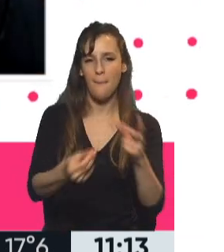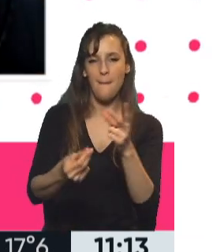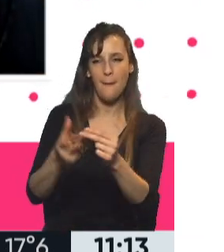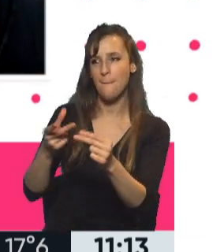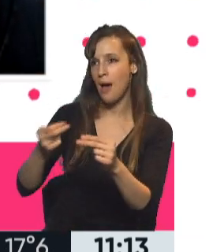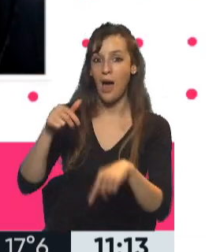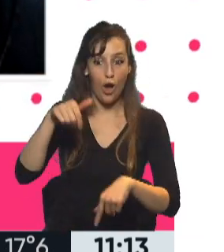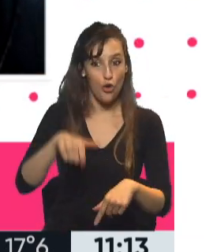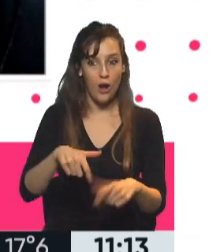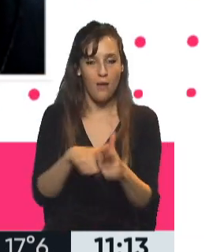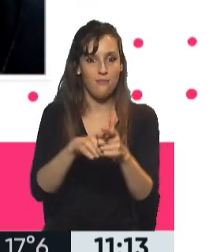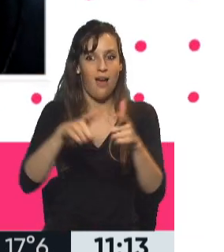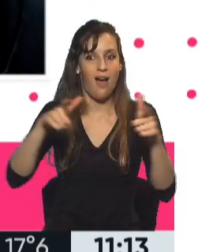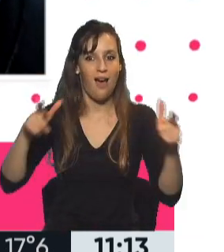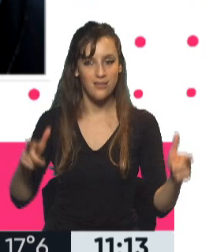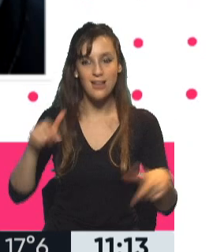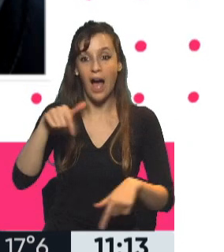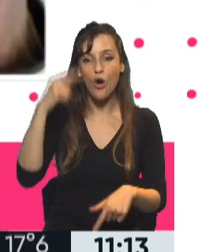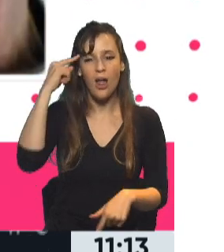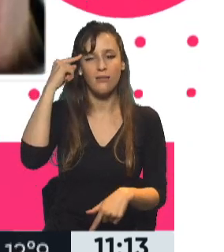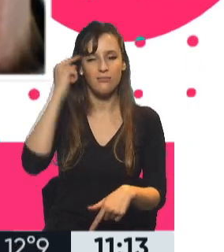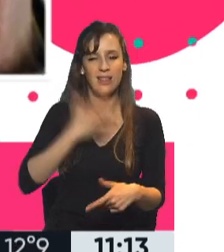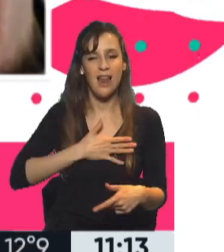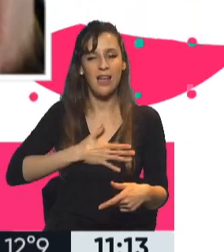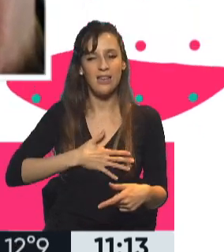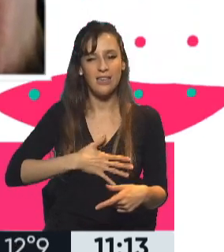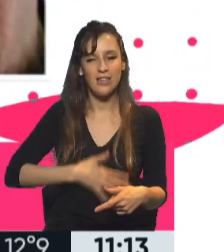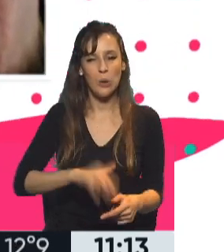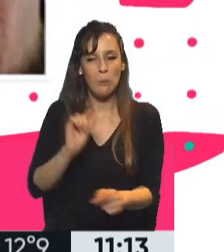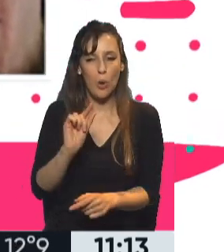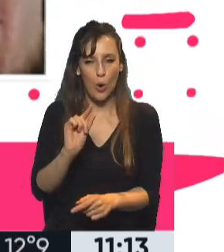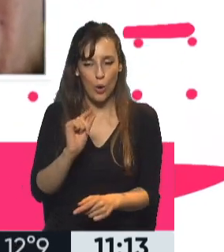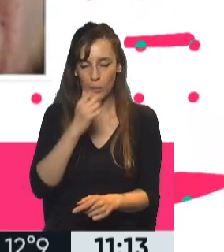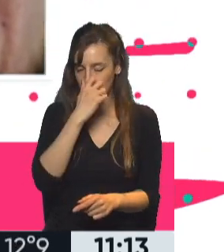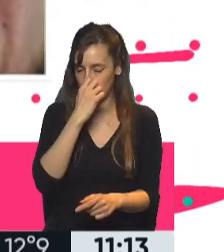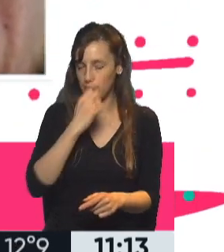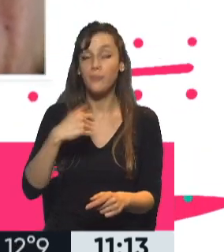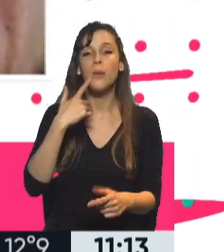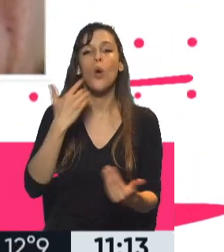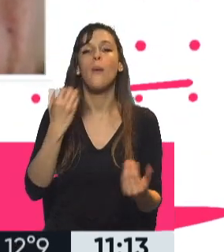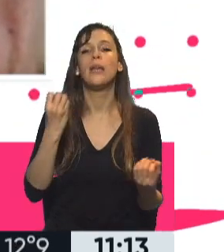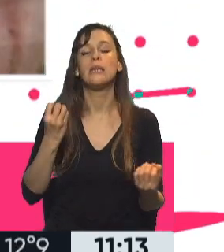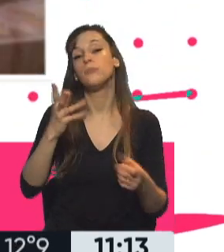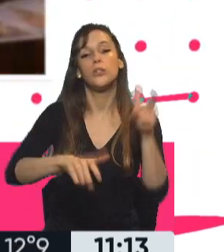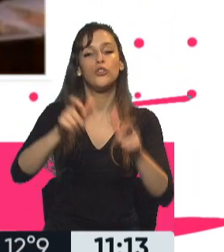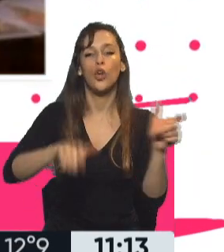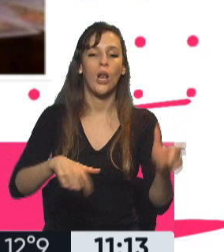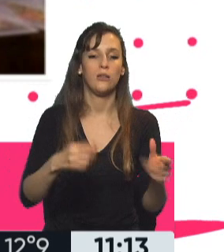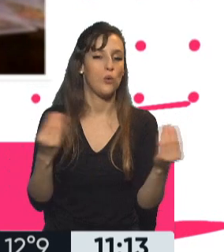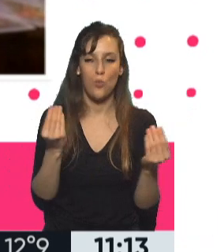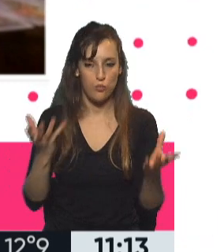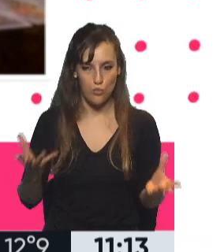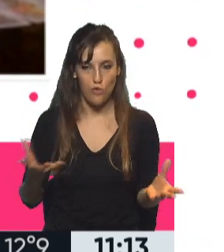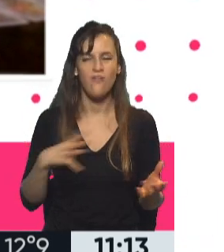por lo menos ahora en la cabeza está la tranquilidad, después se verá si esto se plasma en la cotidianeidad. Falta mucho